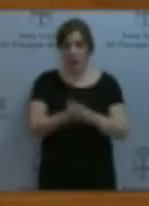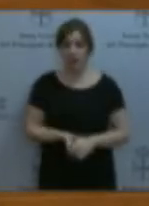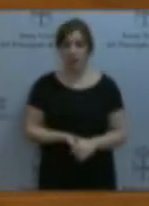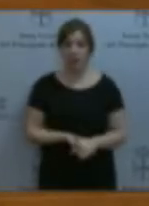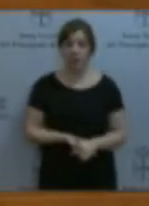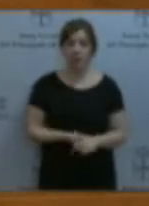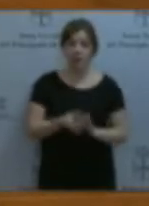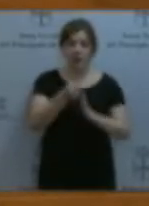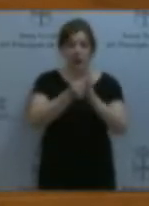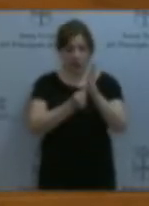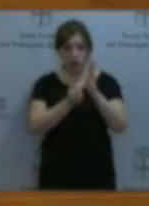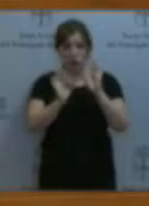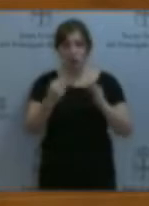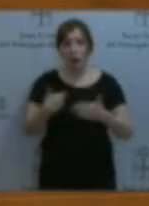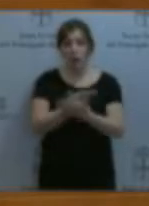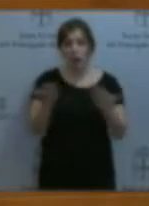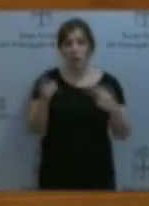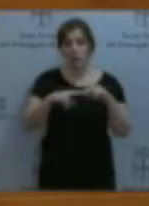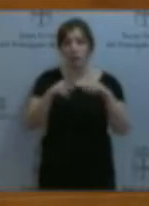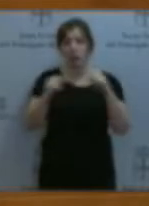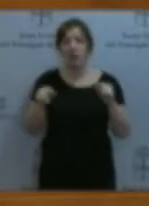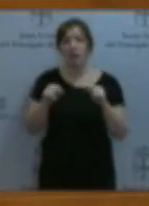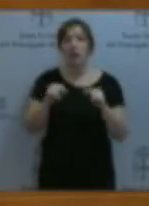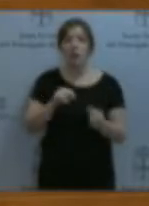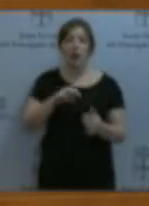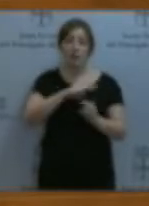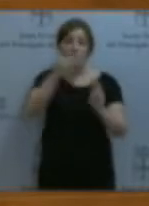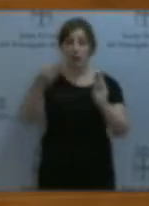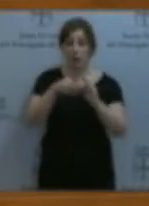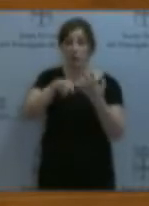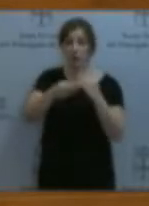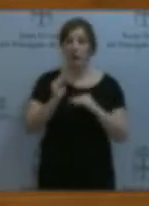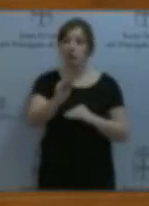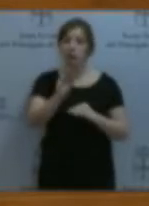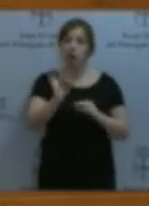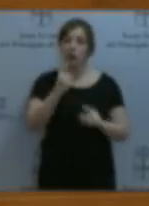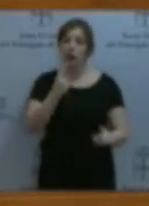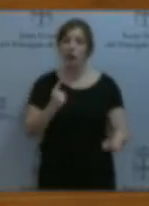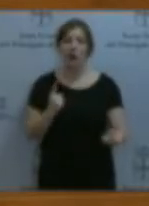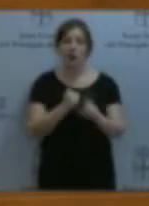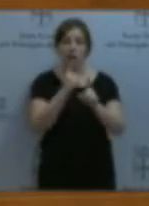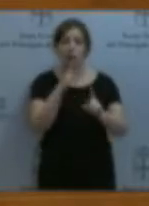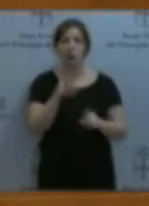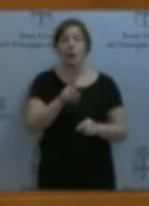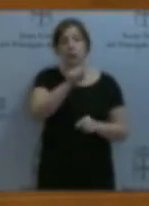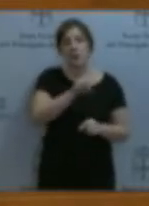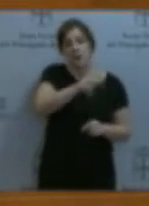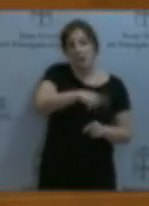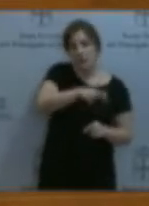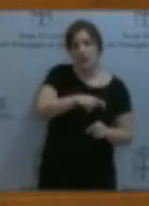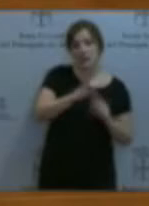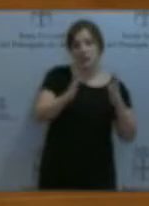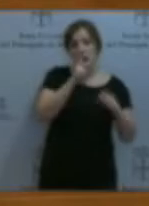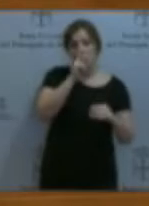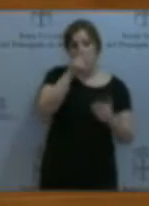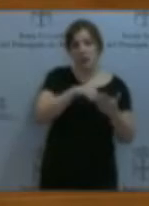Los datos que ofrece el propio Principado en su portal de transparencia apuntan justamente en el sentido contrario. En el primer trimestre de 2017